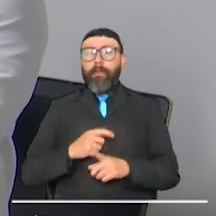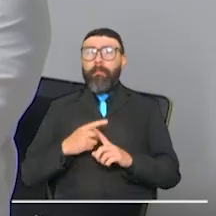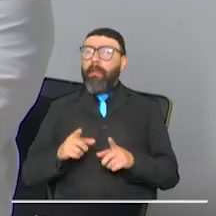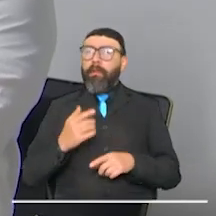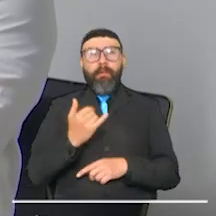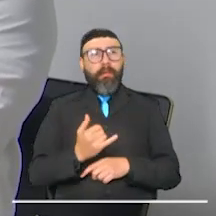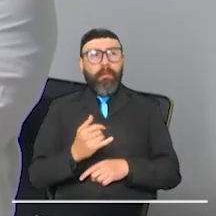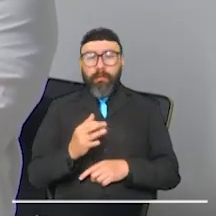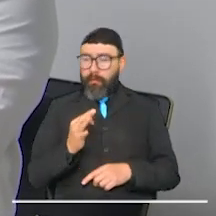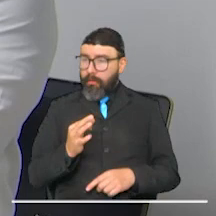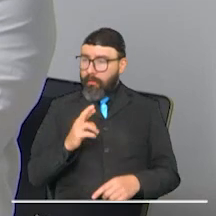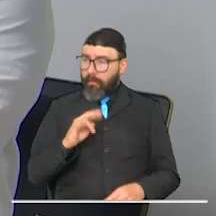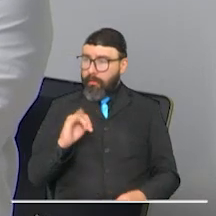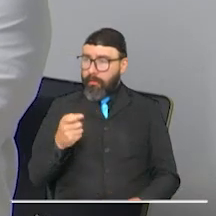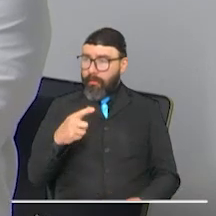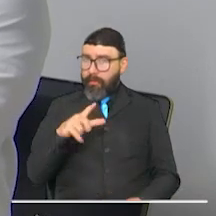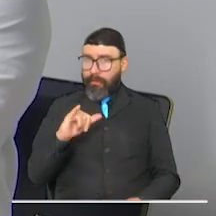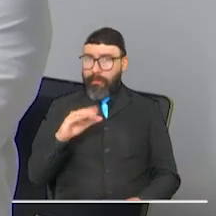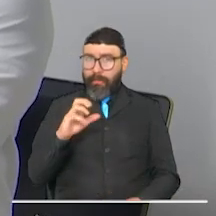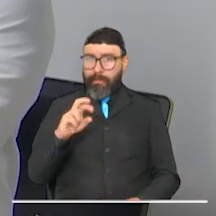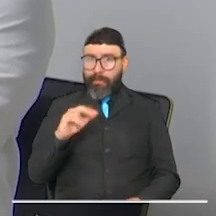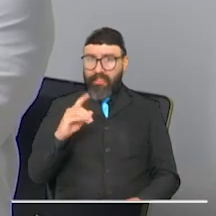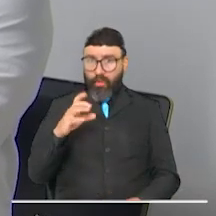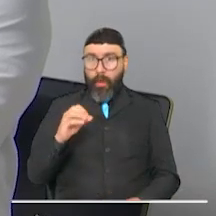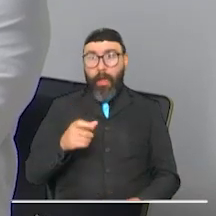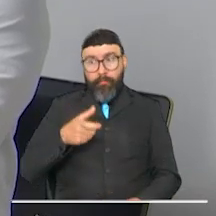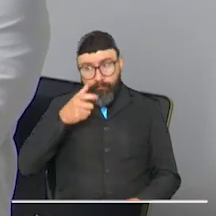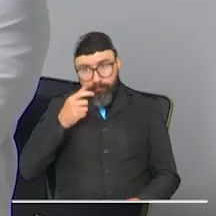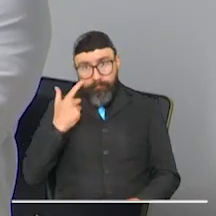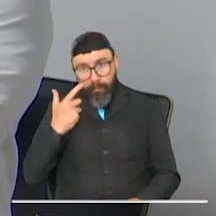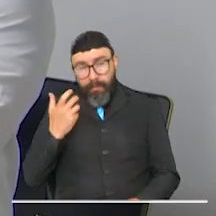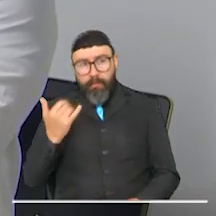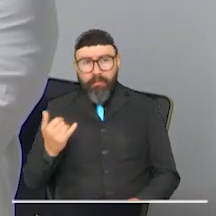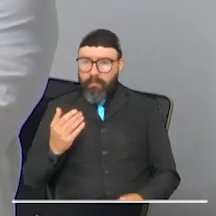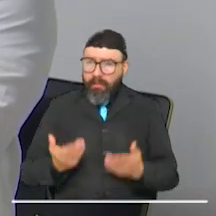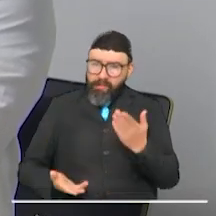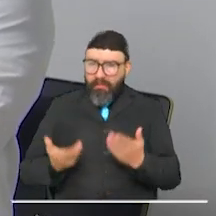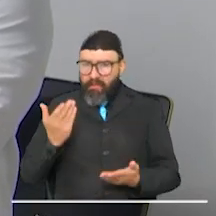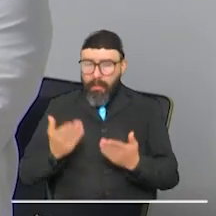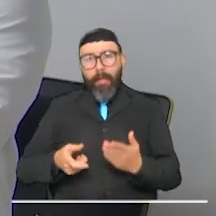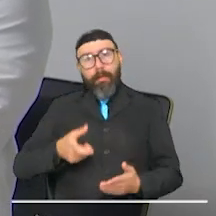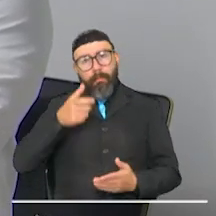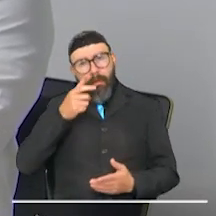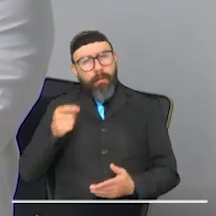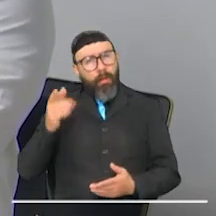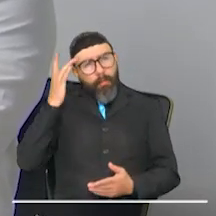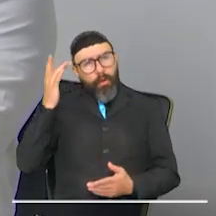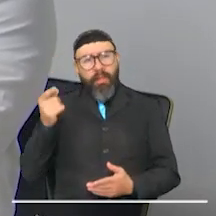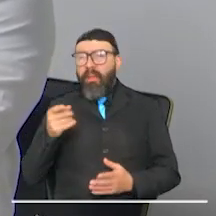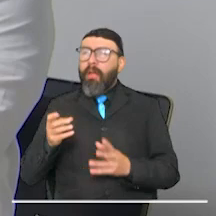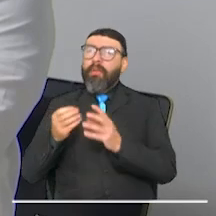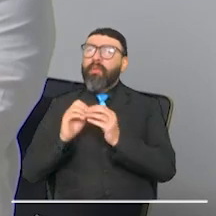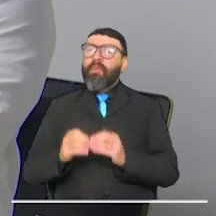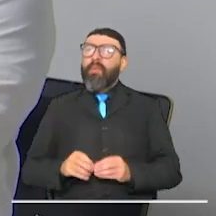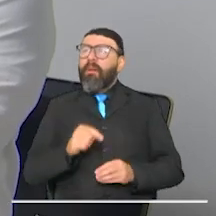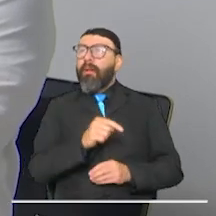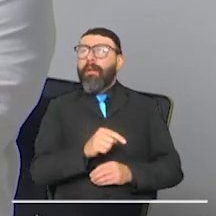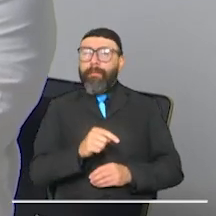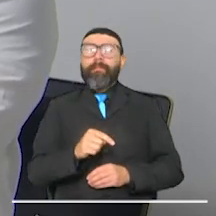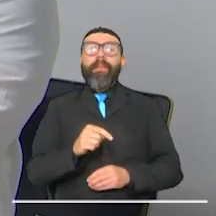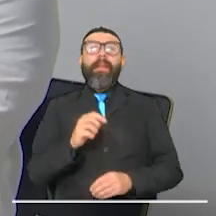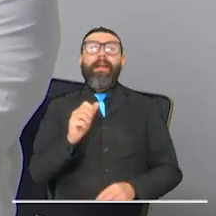triglicéridos son las grasas que más debemos prestar atención cuando Aún se alteran por la posible formación de una enfermedad que se llama